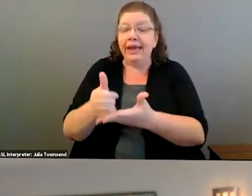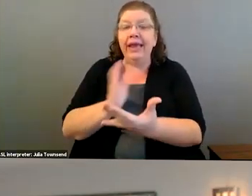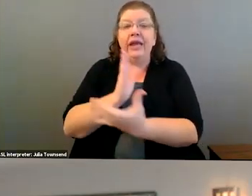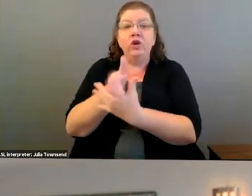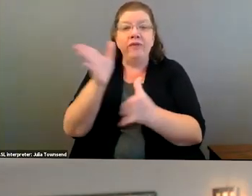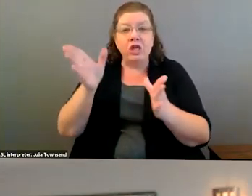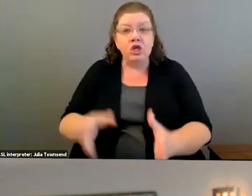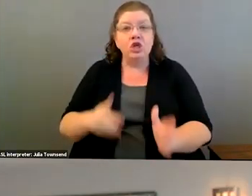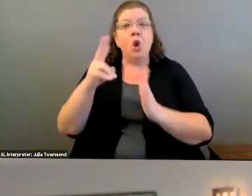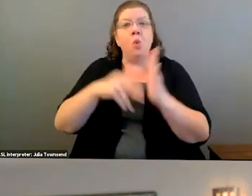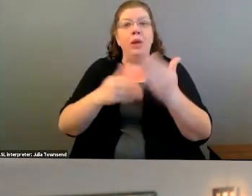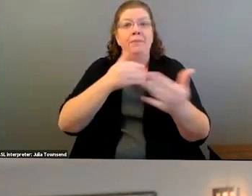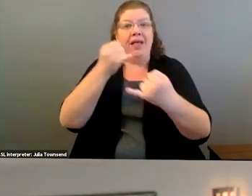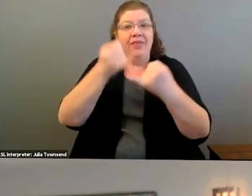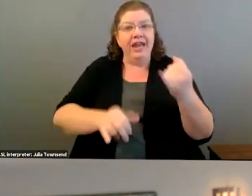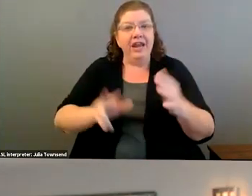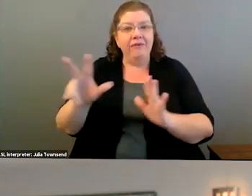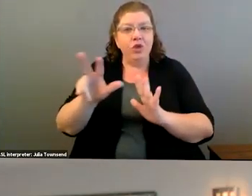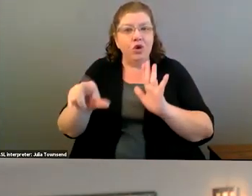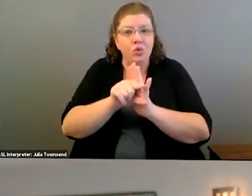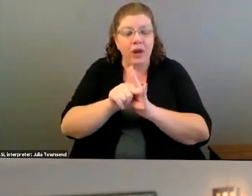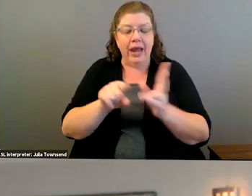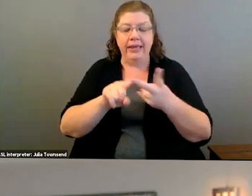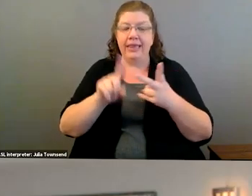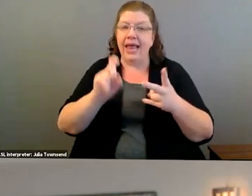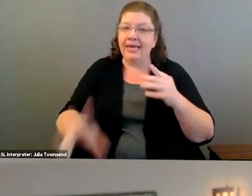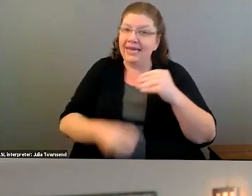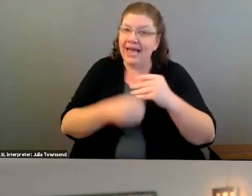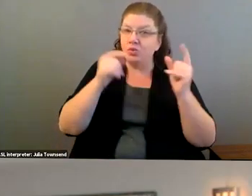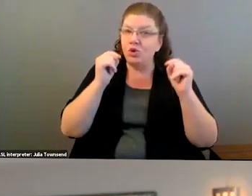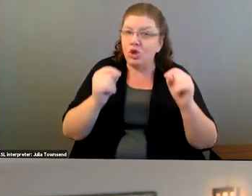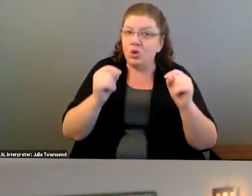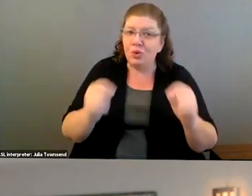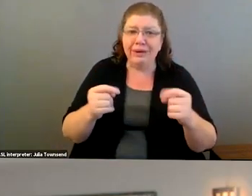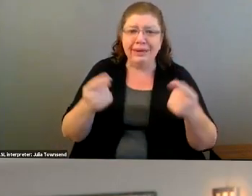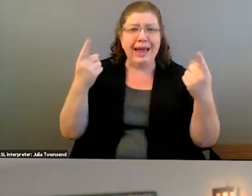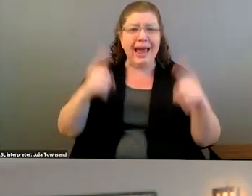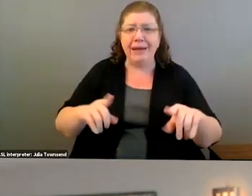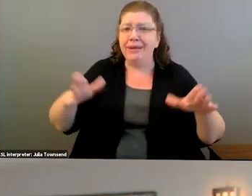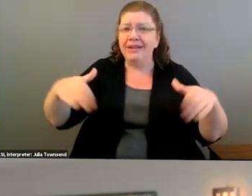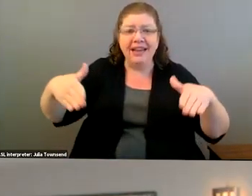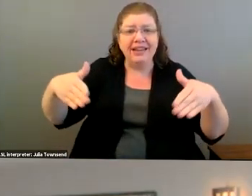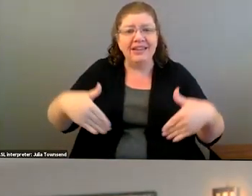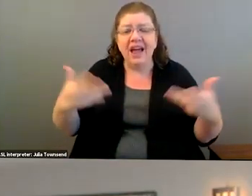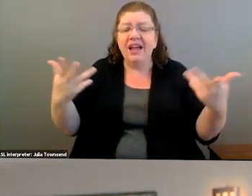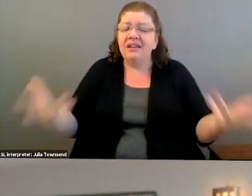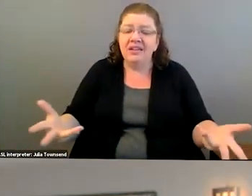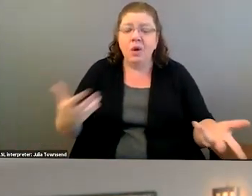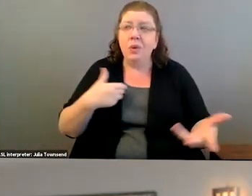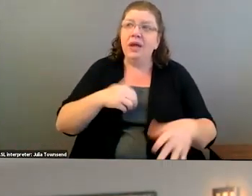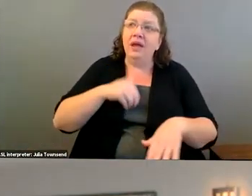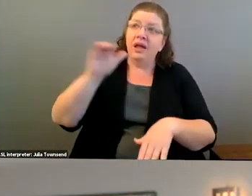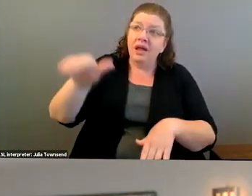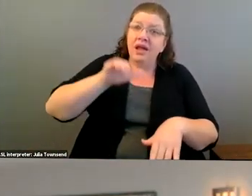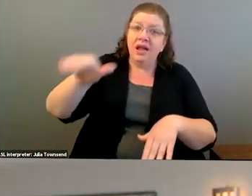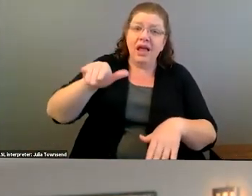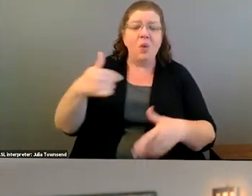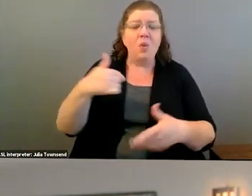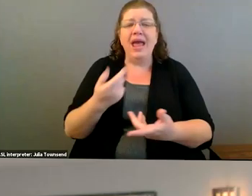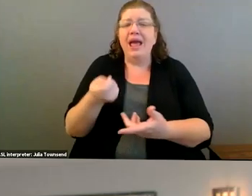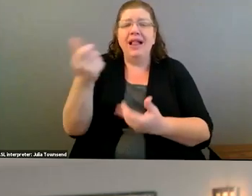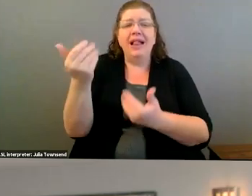final del tercer grado ellos necesitan tutoría adicional y esto realmente no ha sucedido hicimos muy poco